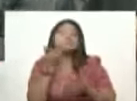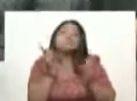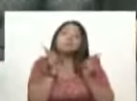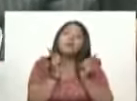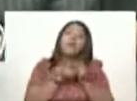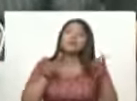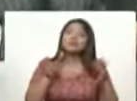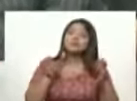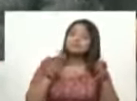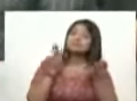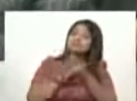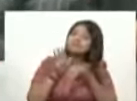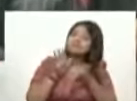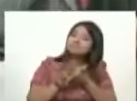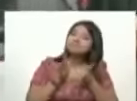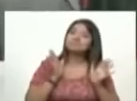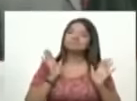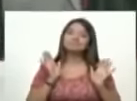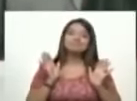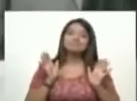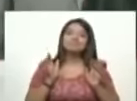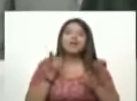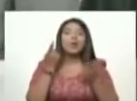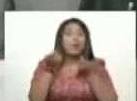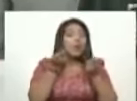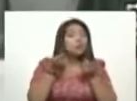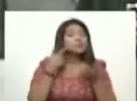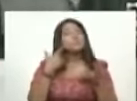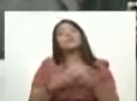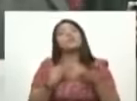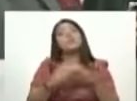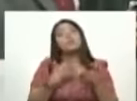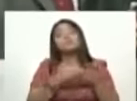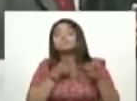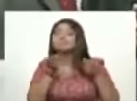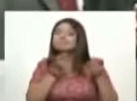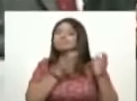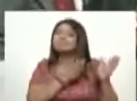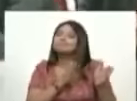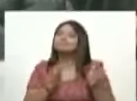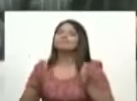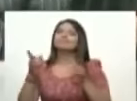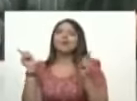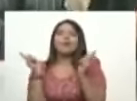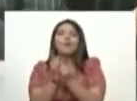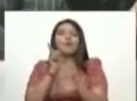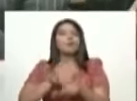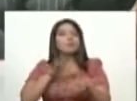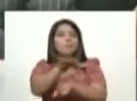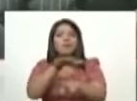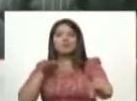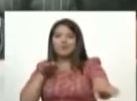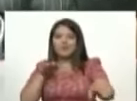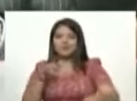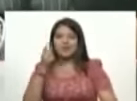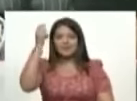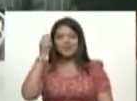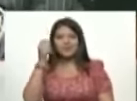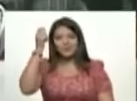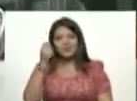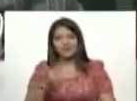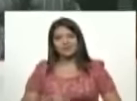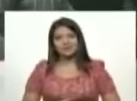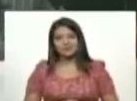transitoria victoria. Así que administren su circunstancial y transitoria mayoría. Diputado en este Carreño, parlamento.